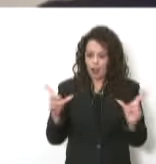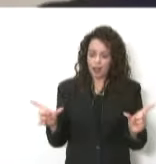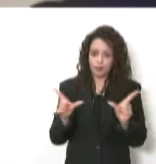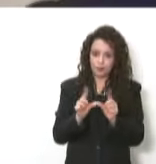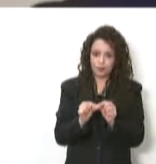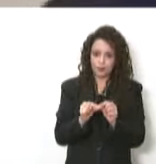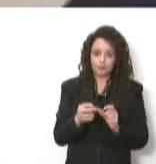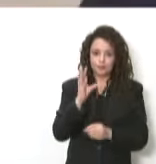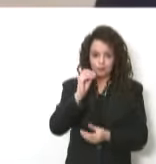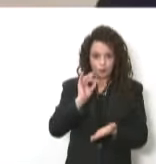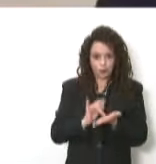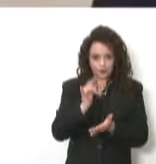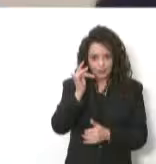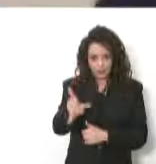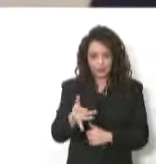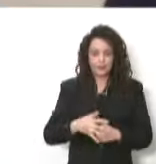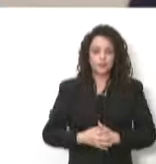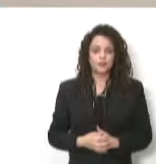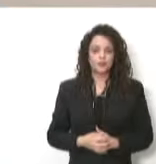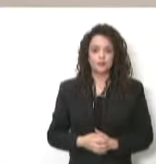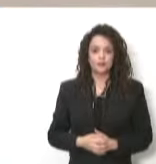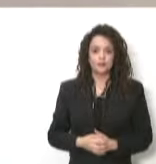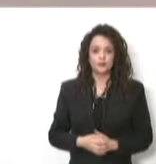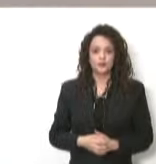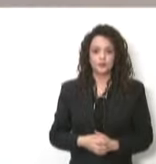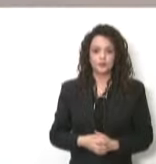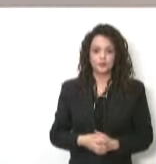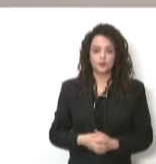presentarles, y muchas gracias.